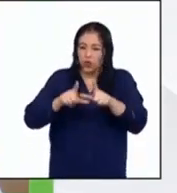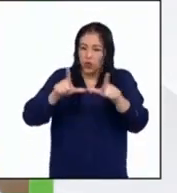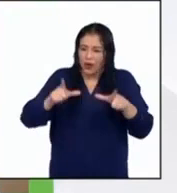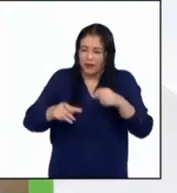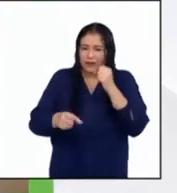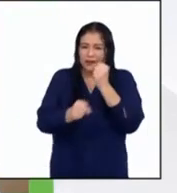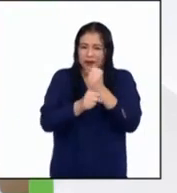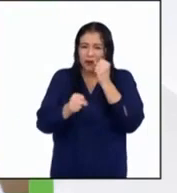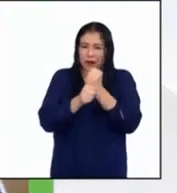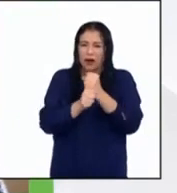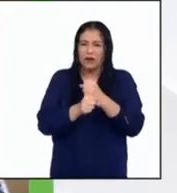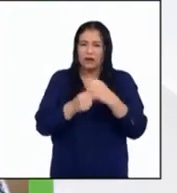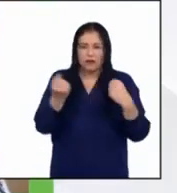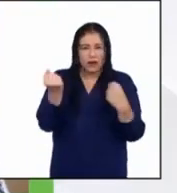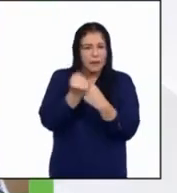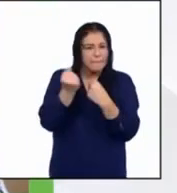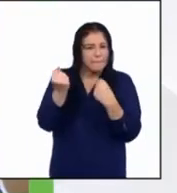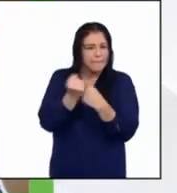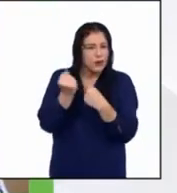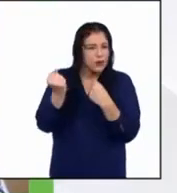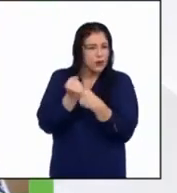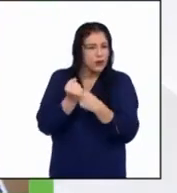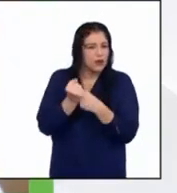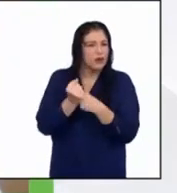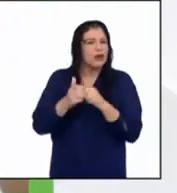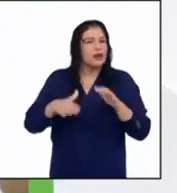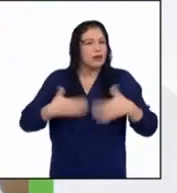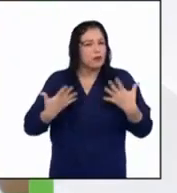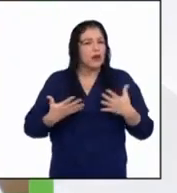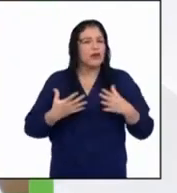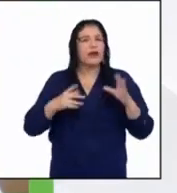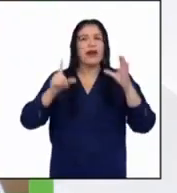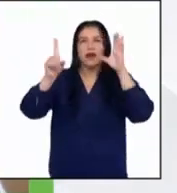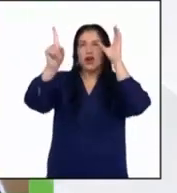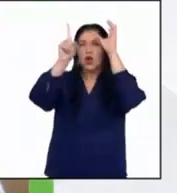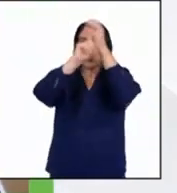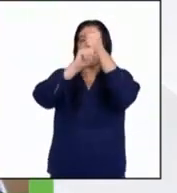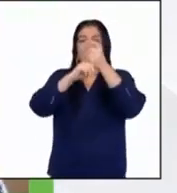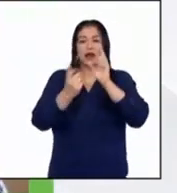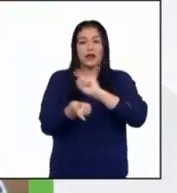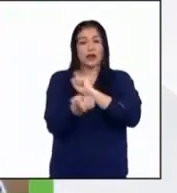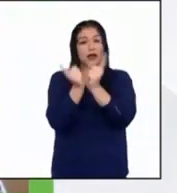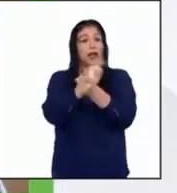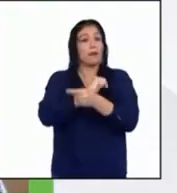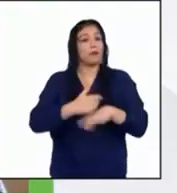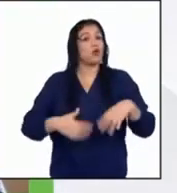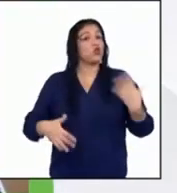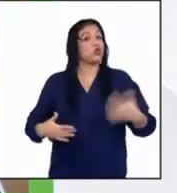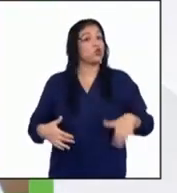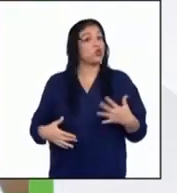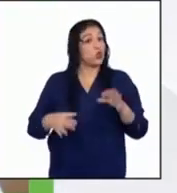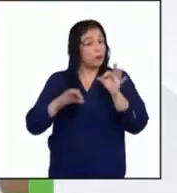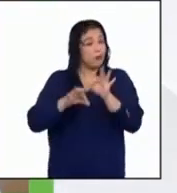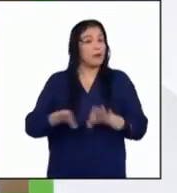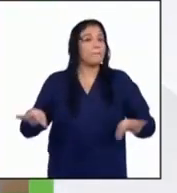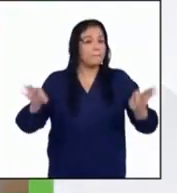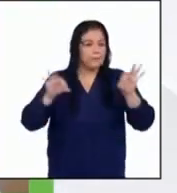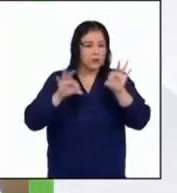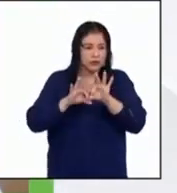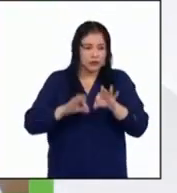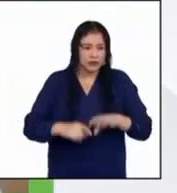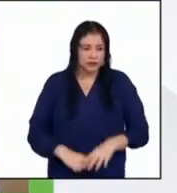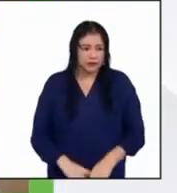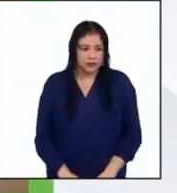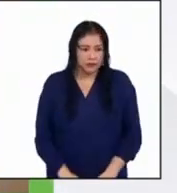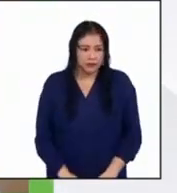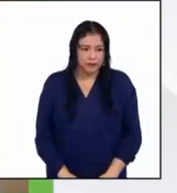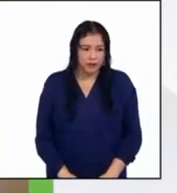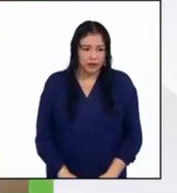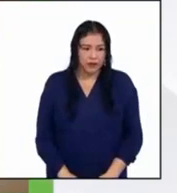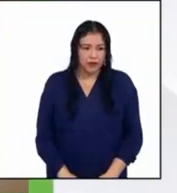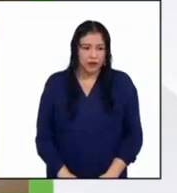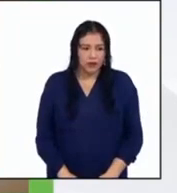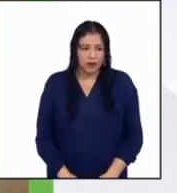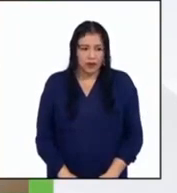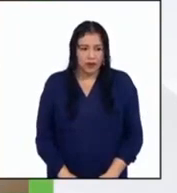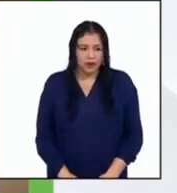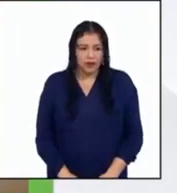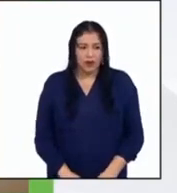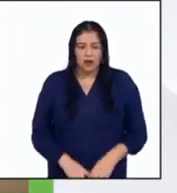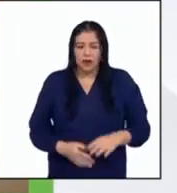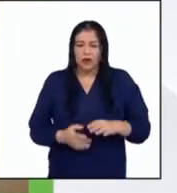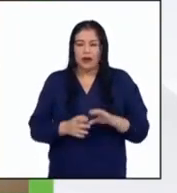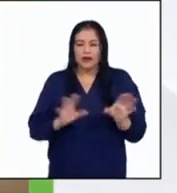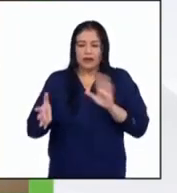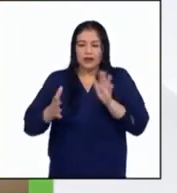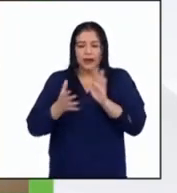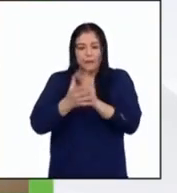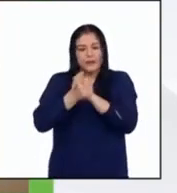trabajo colaborativo puede lograr transformar cosas muy grandes. contagiar el entusiasmo y movilizar a